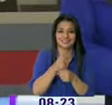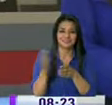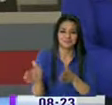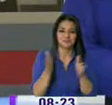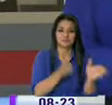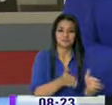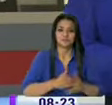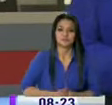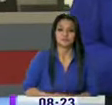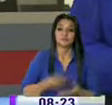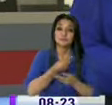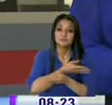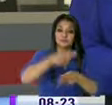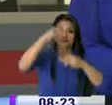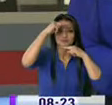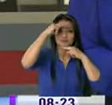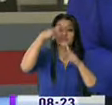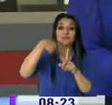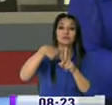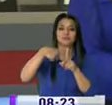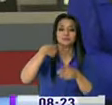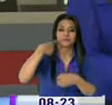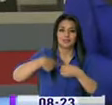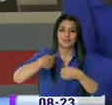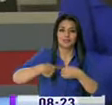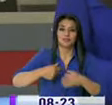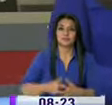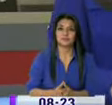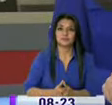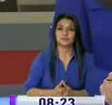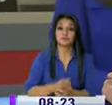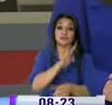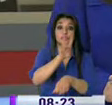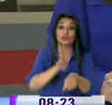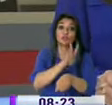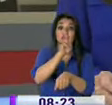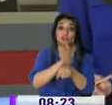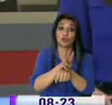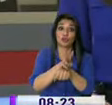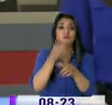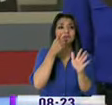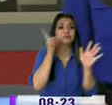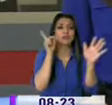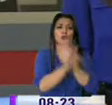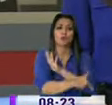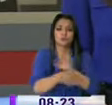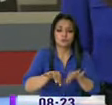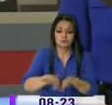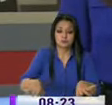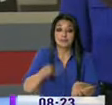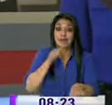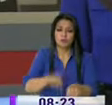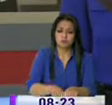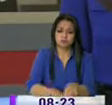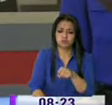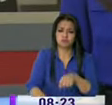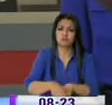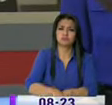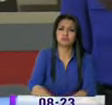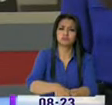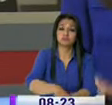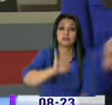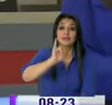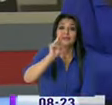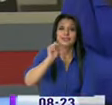Ahora vamos a contarles noticias positivas para nuestra ciudad, y es que en menos de 2 horas de presentada la denuncia de una fuga de agua en el sector de San Isidro del